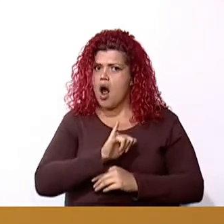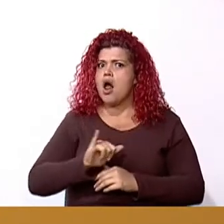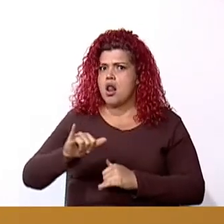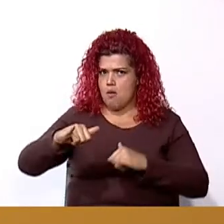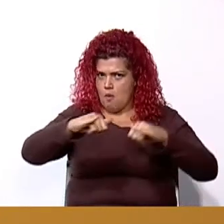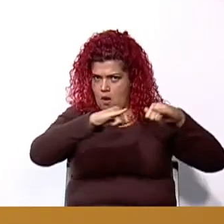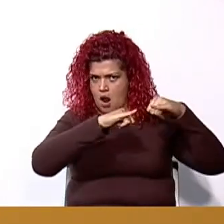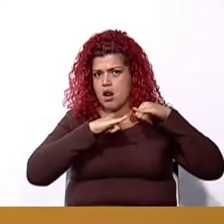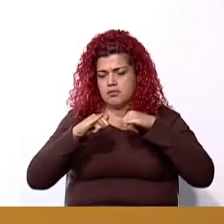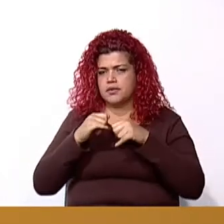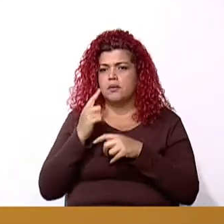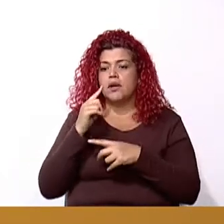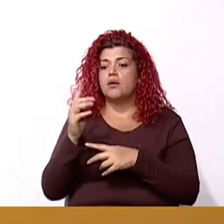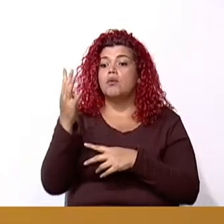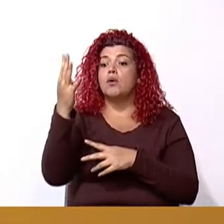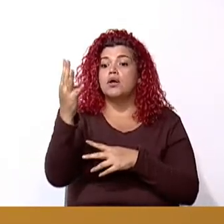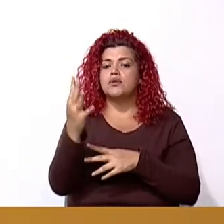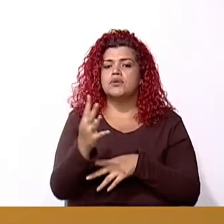Cuatro,